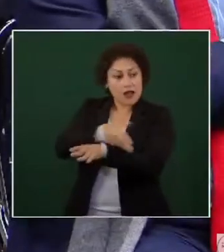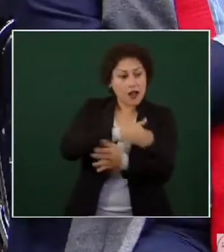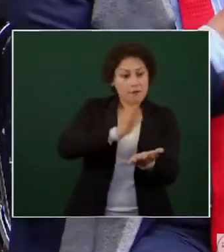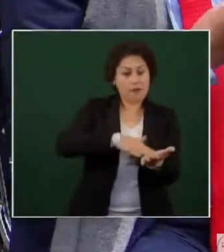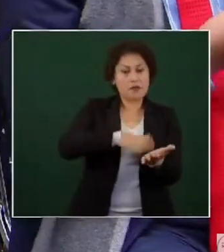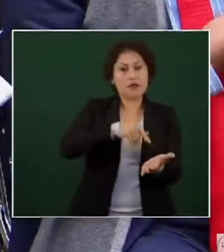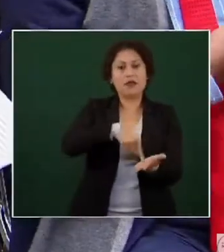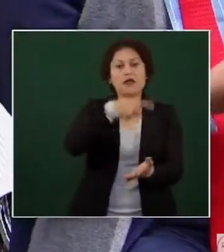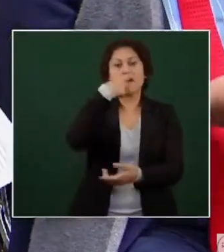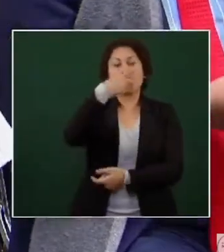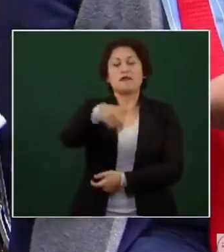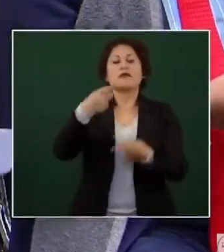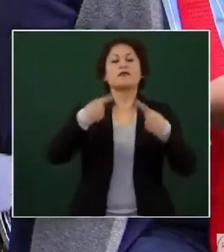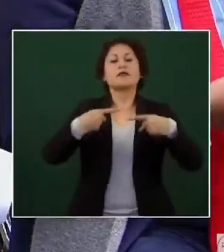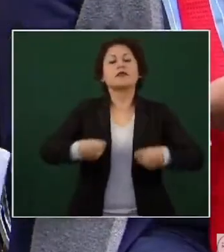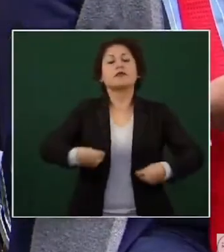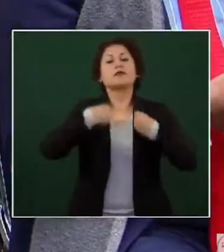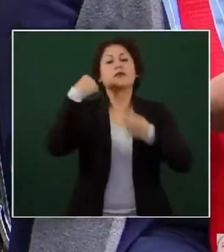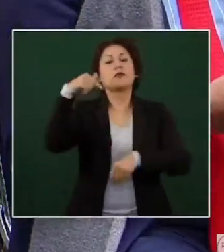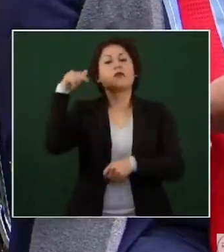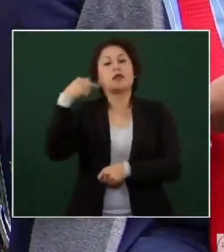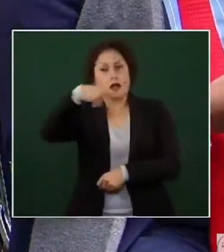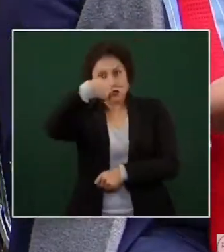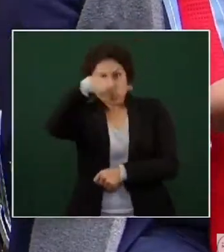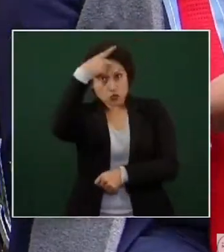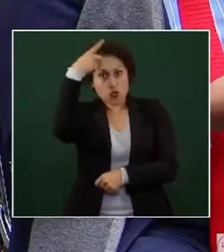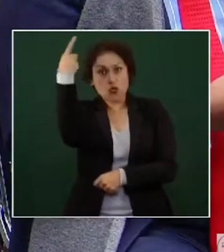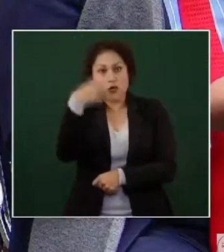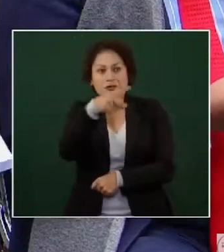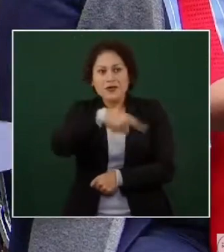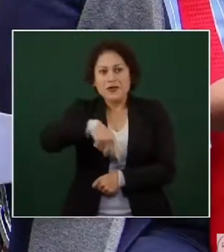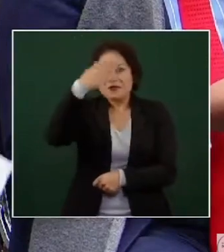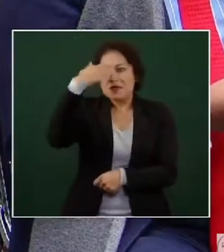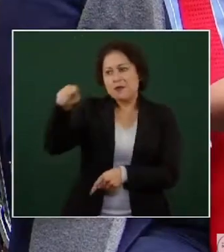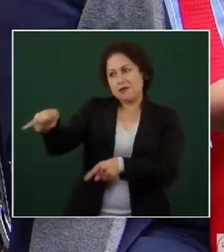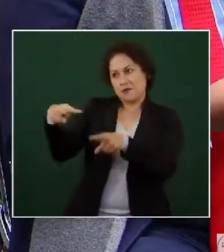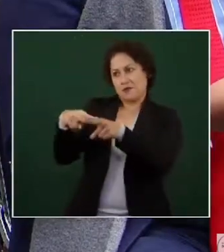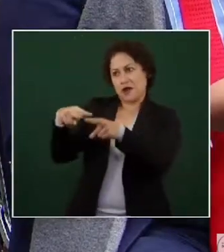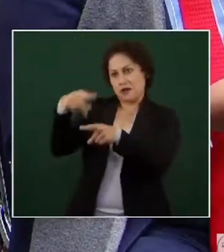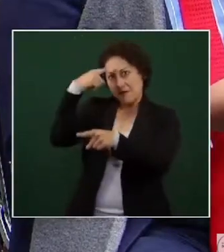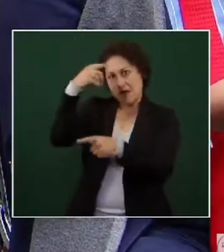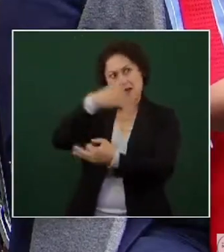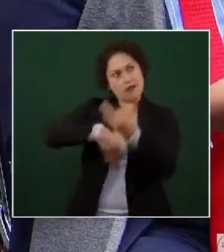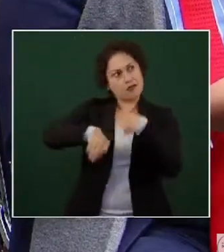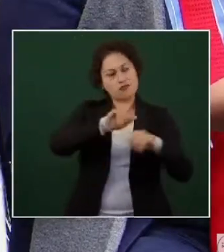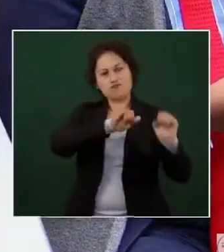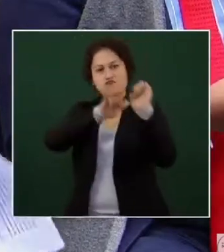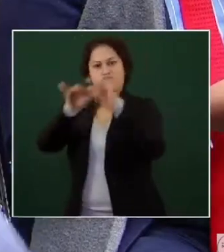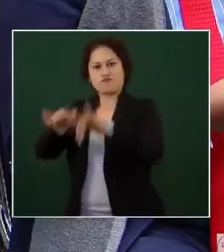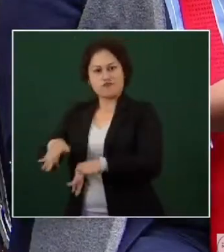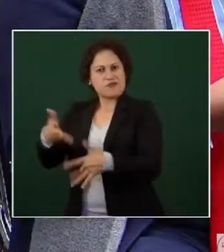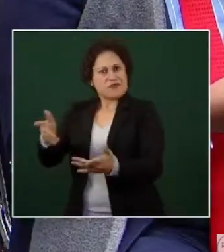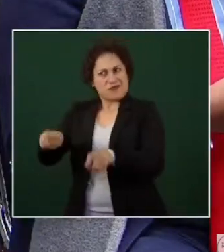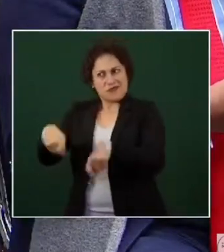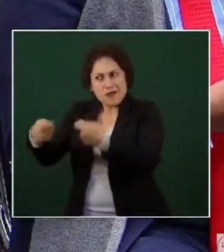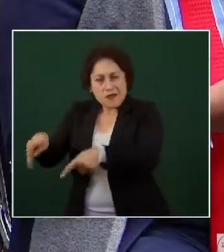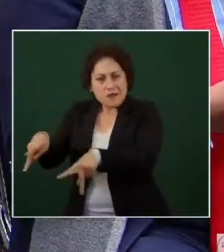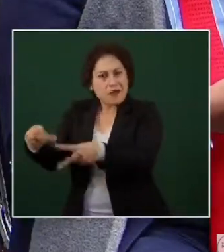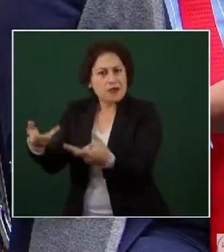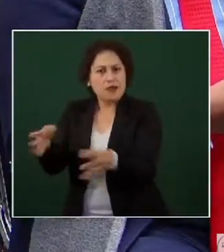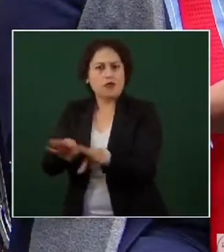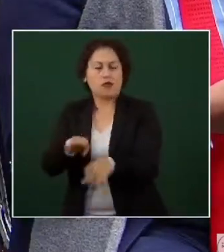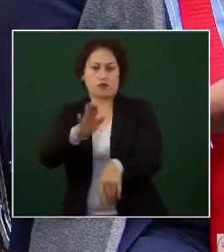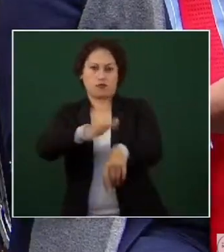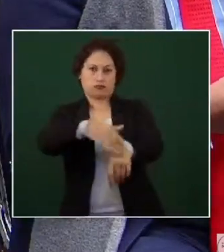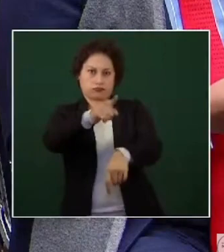su parque y que estaba destinado para el uso de todos los habitantes. Entonces, le pedimos, por favor, su